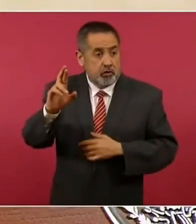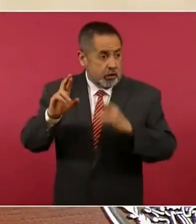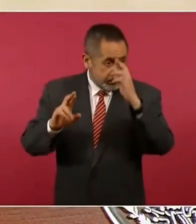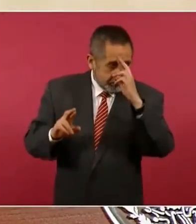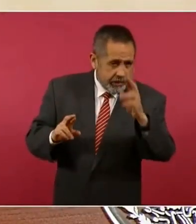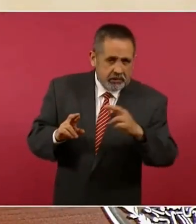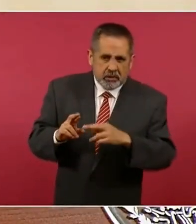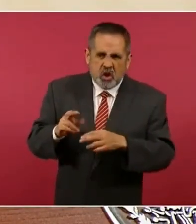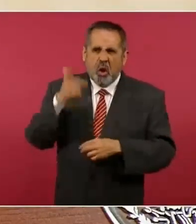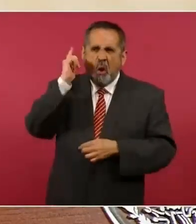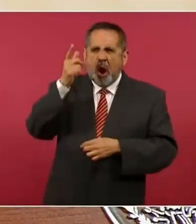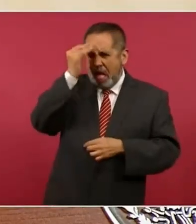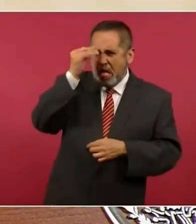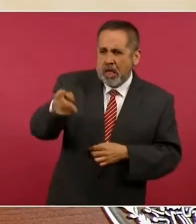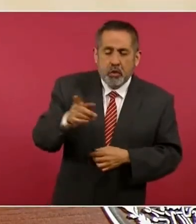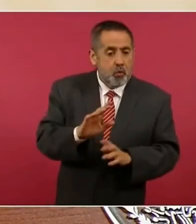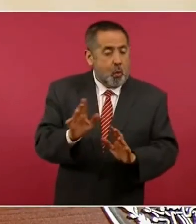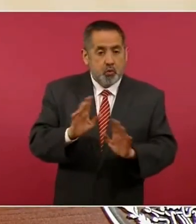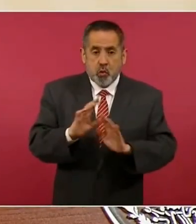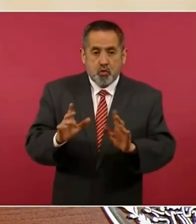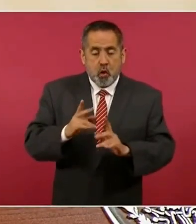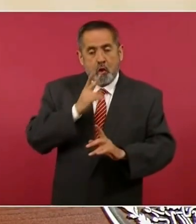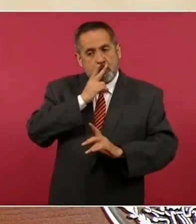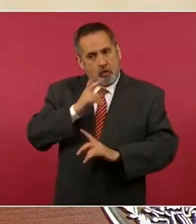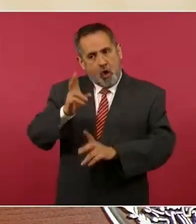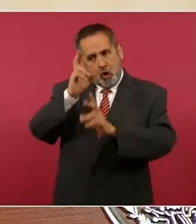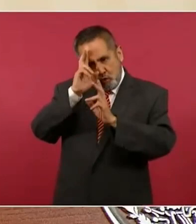el no desearle mal a nadie.